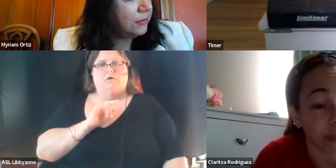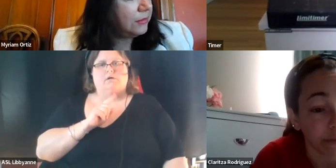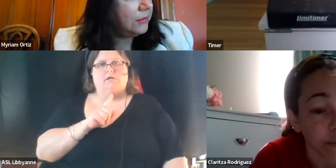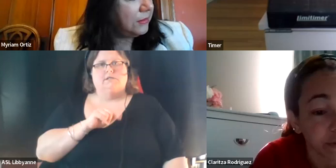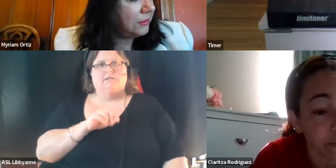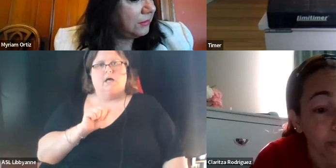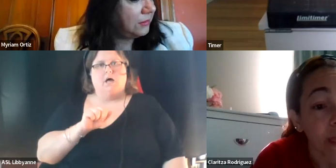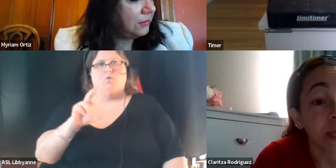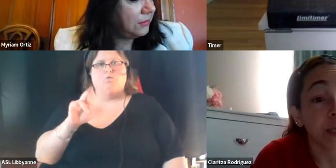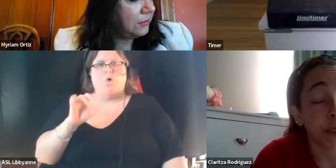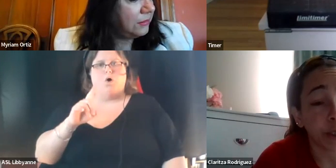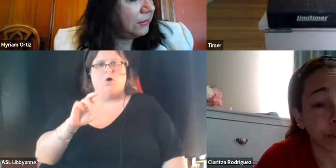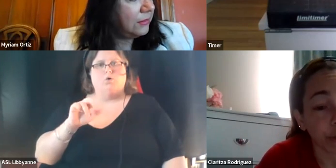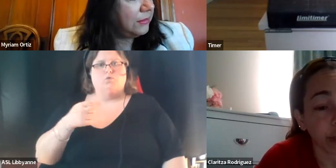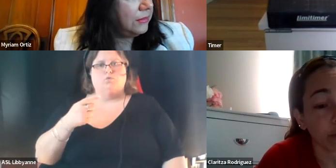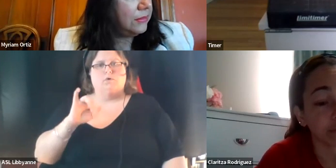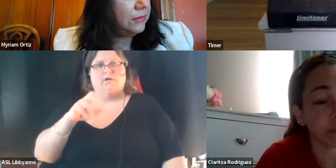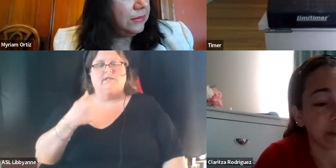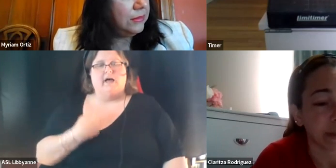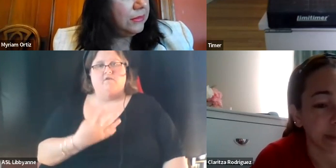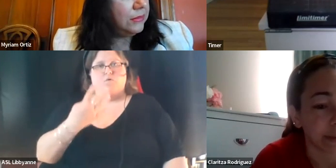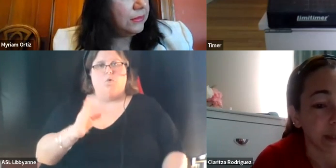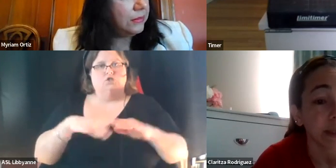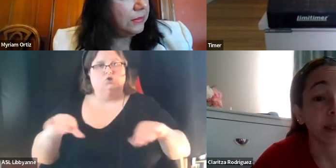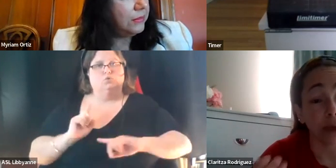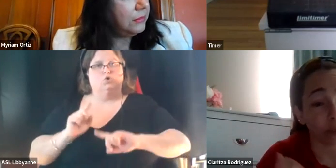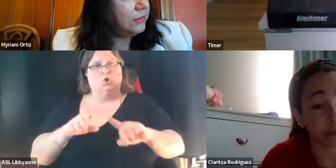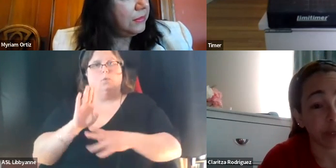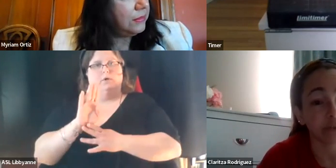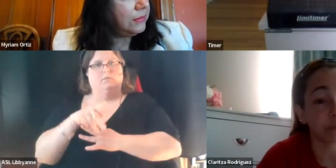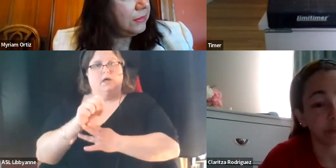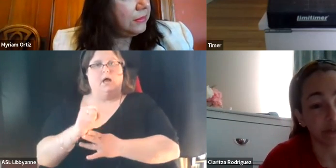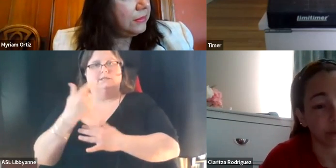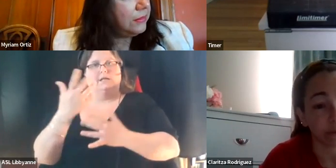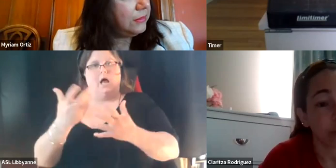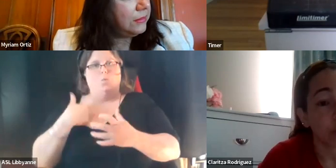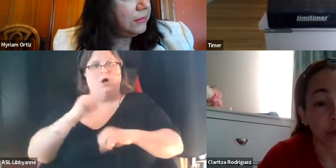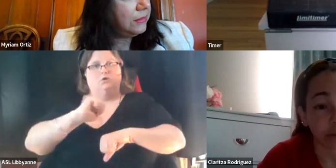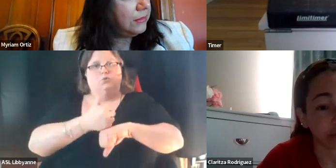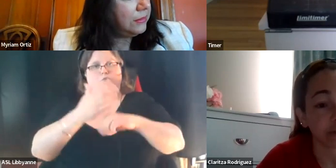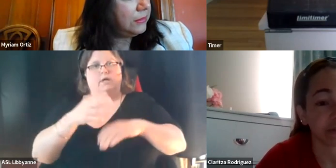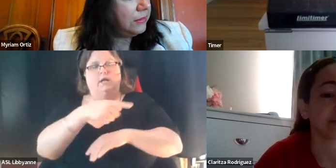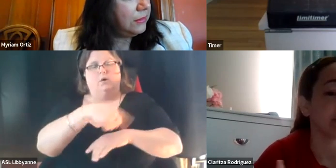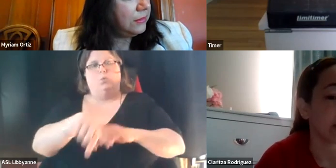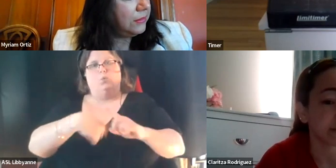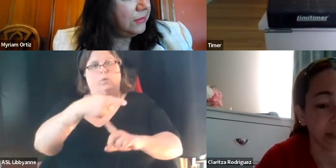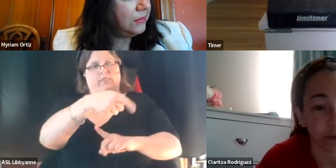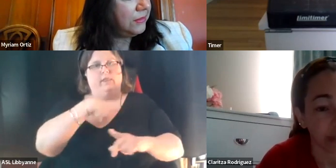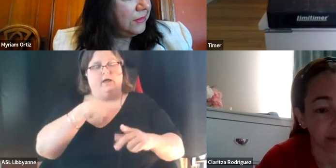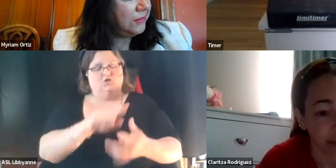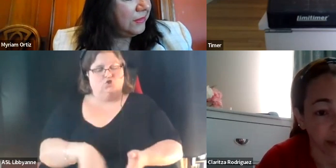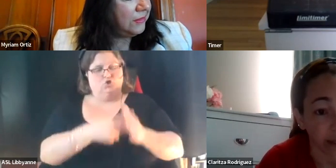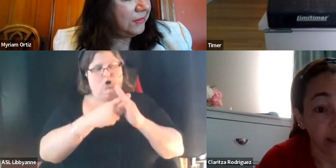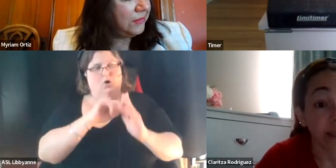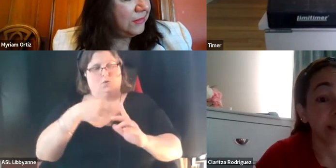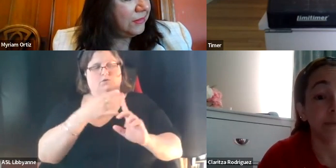escuela pública de Boston. Y yo quiero un superintendente que cuando llegue a su posición, no solo sea sentarse en